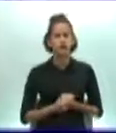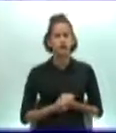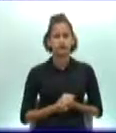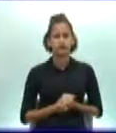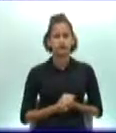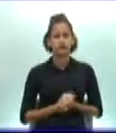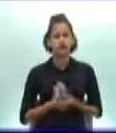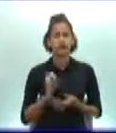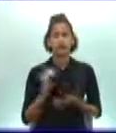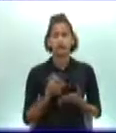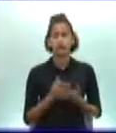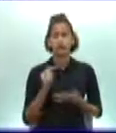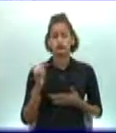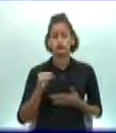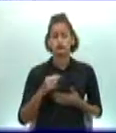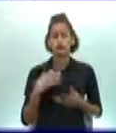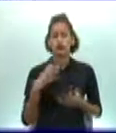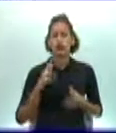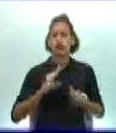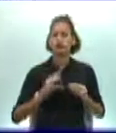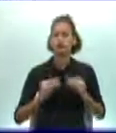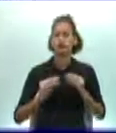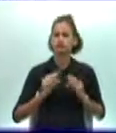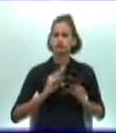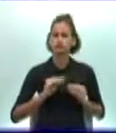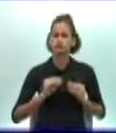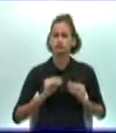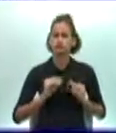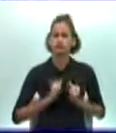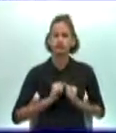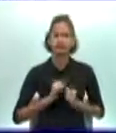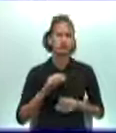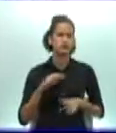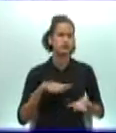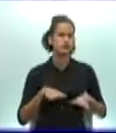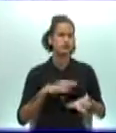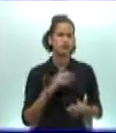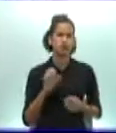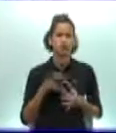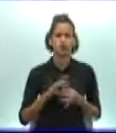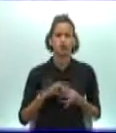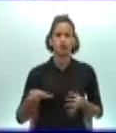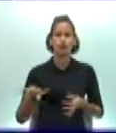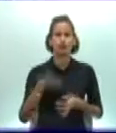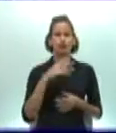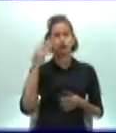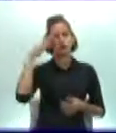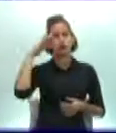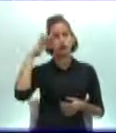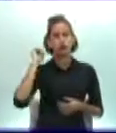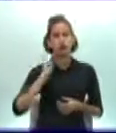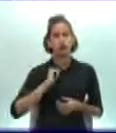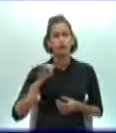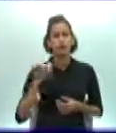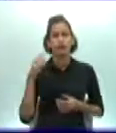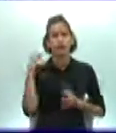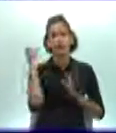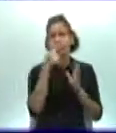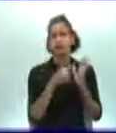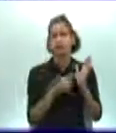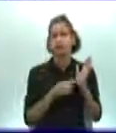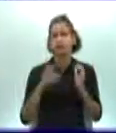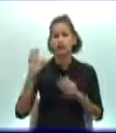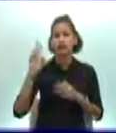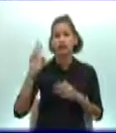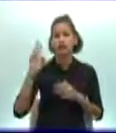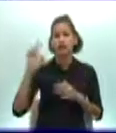En el encuentro de hoy hemos conversado sobre la situación geográfica de Cuba y también sobre las características de relieve